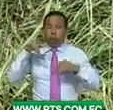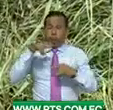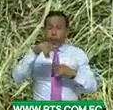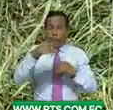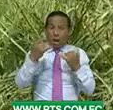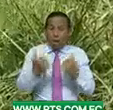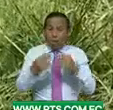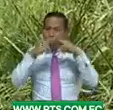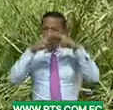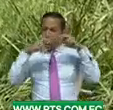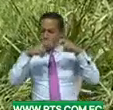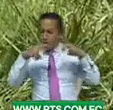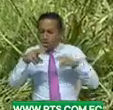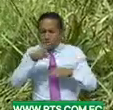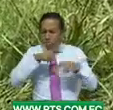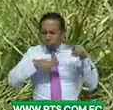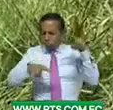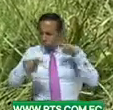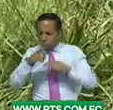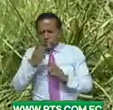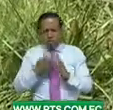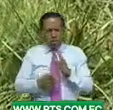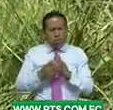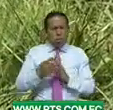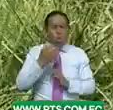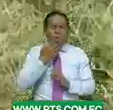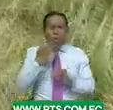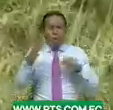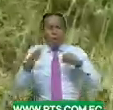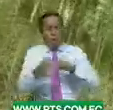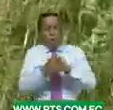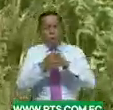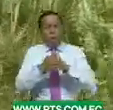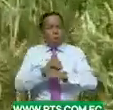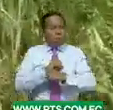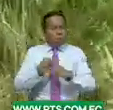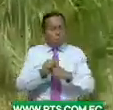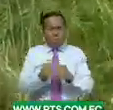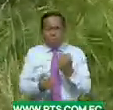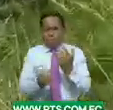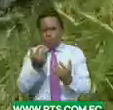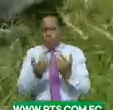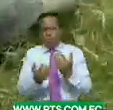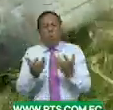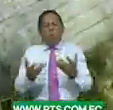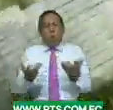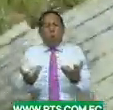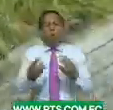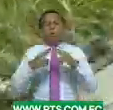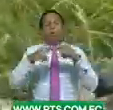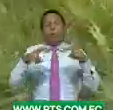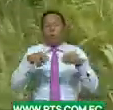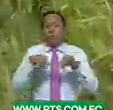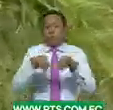las investigaciones para establecer las verdaderas causas del percance, informó Richard Ceballos.